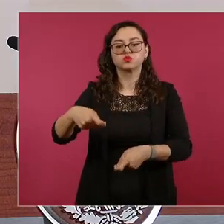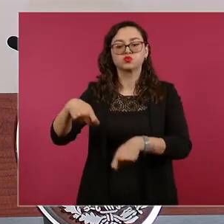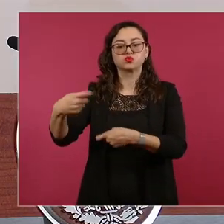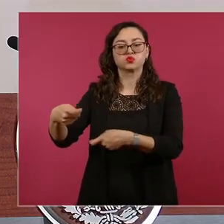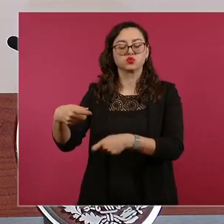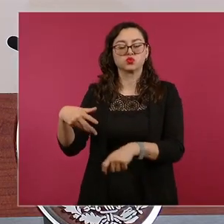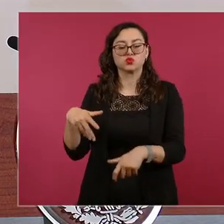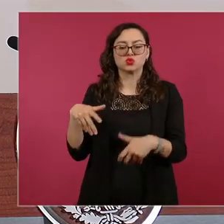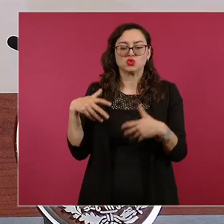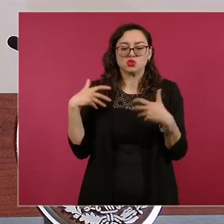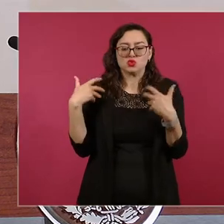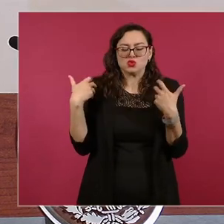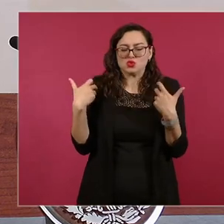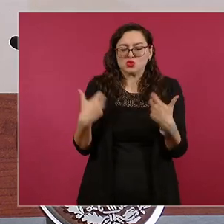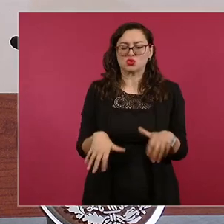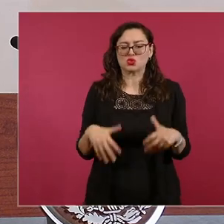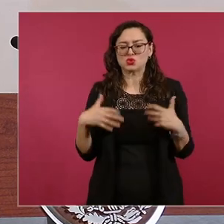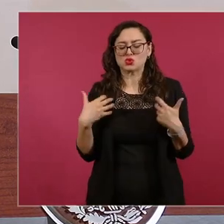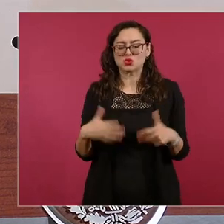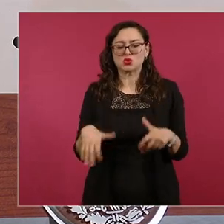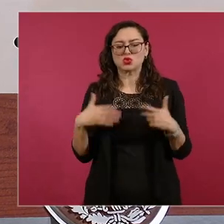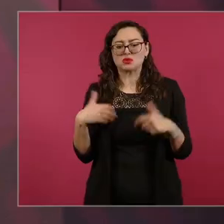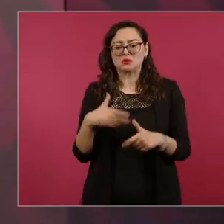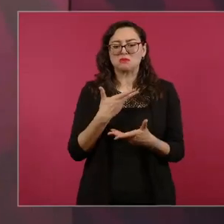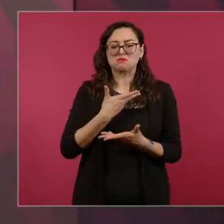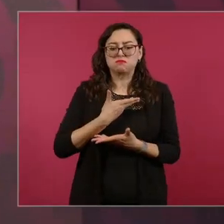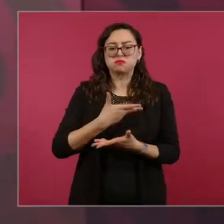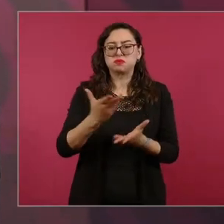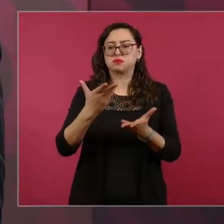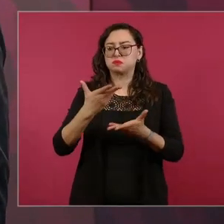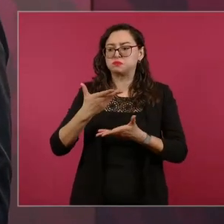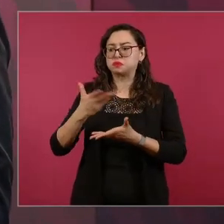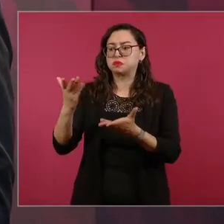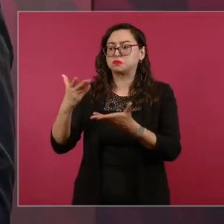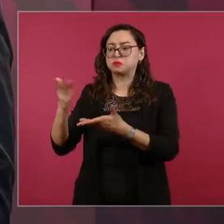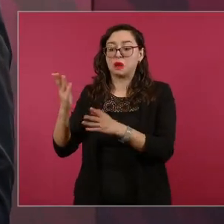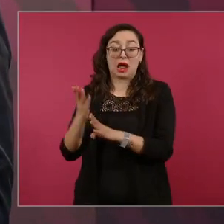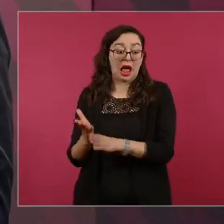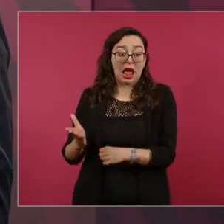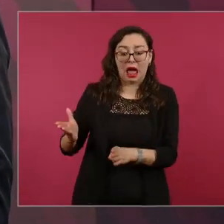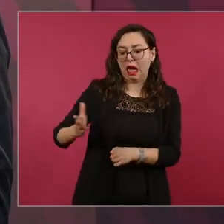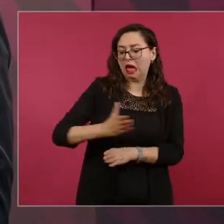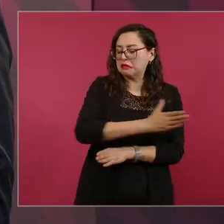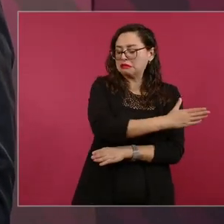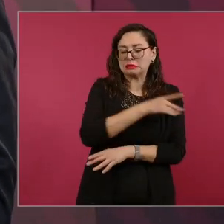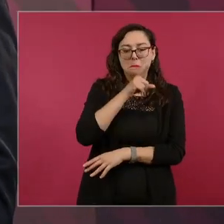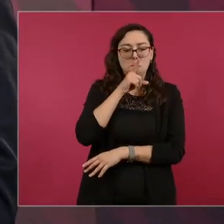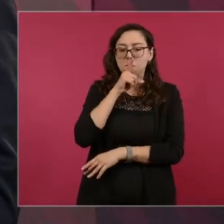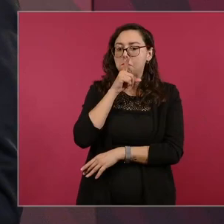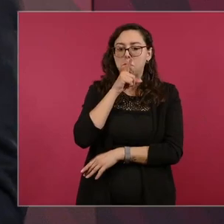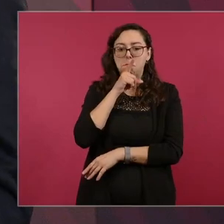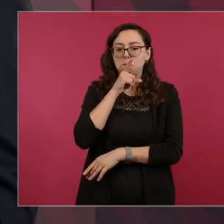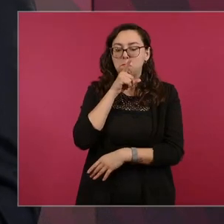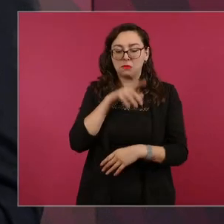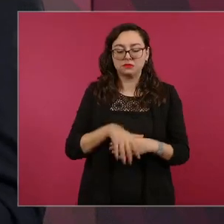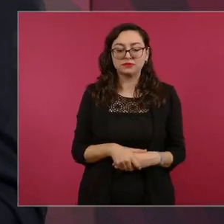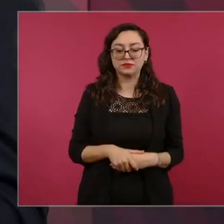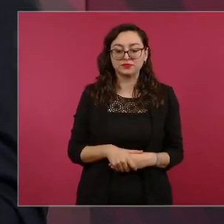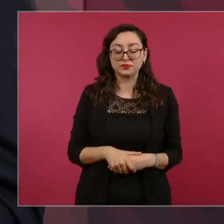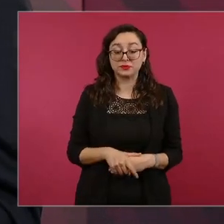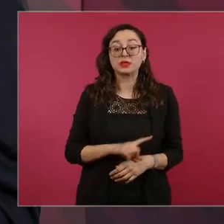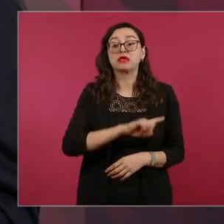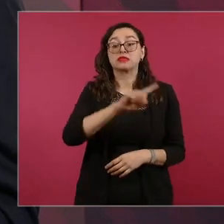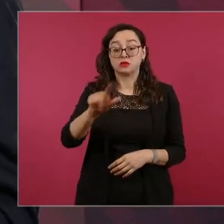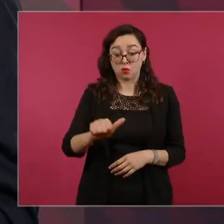mucho la cantidad de tierras repartidas desde la revolución. Al finalizar el